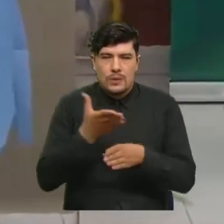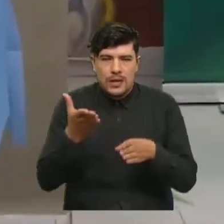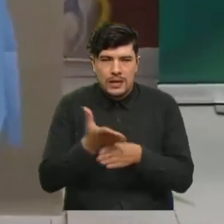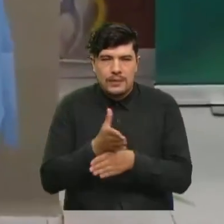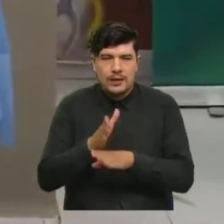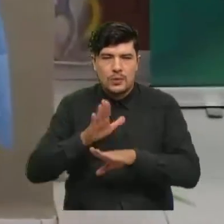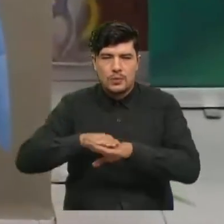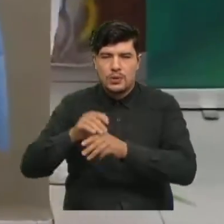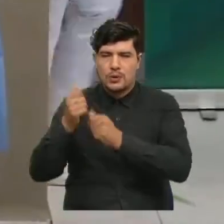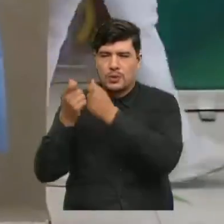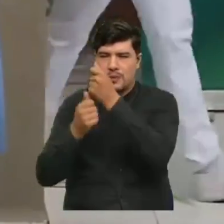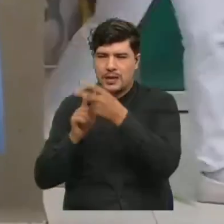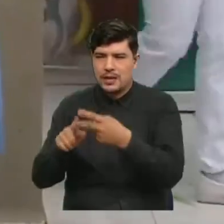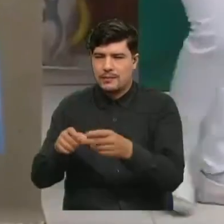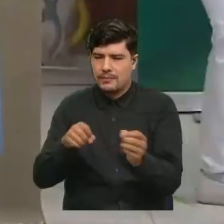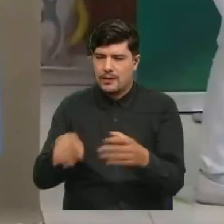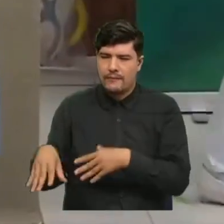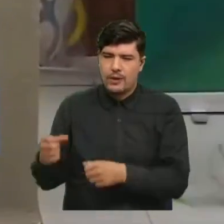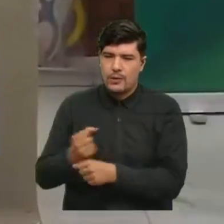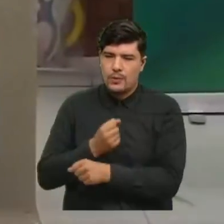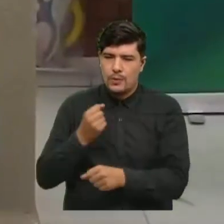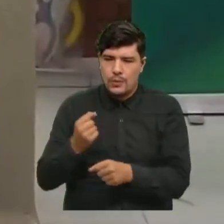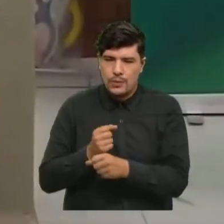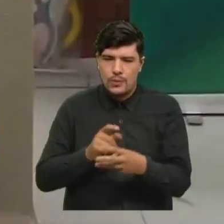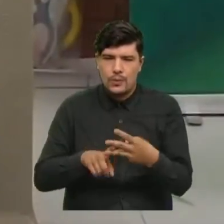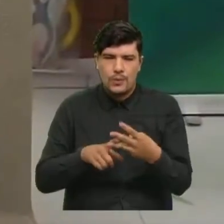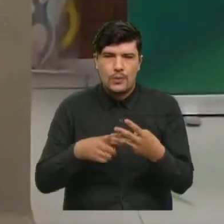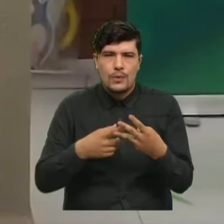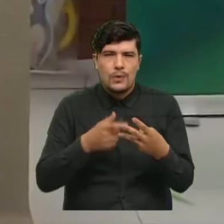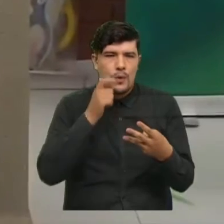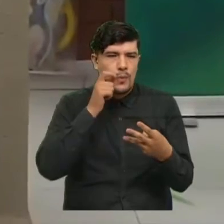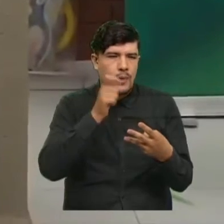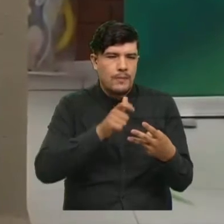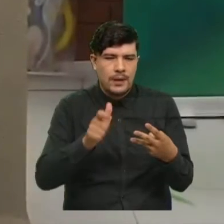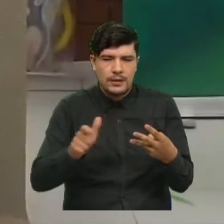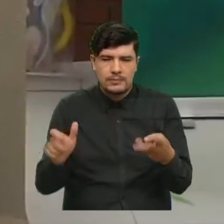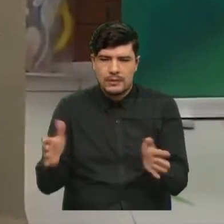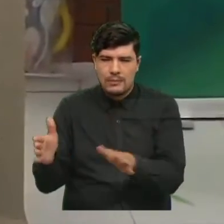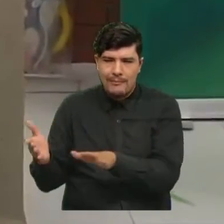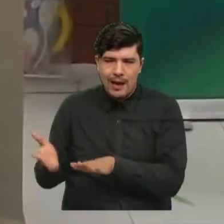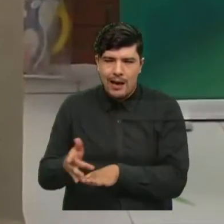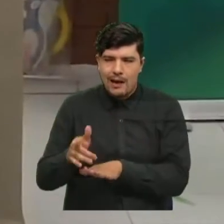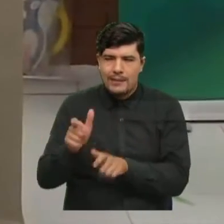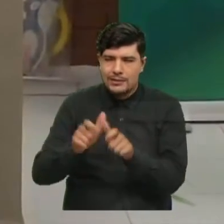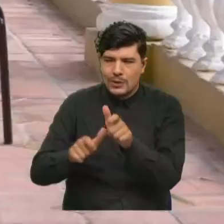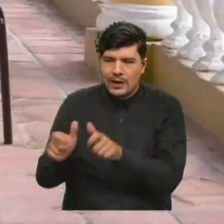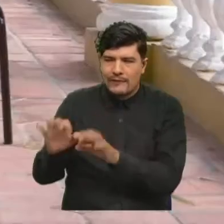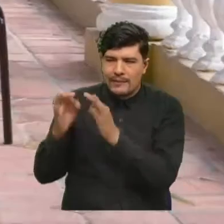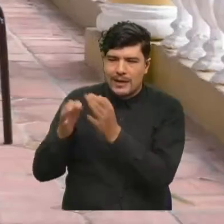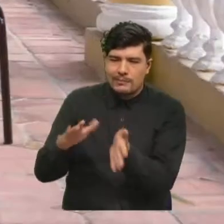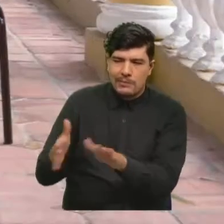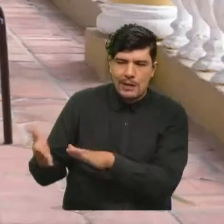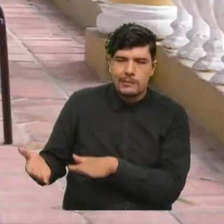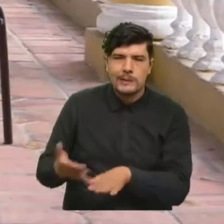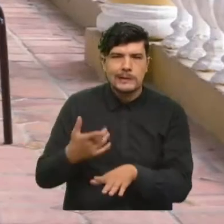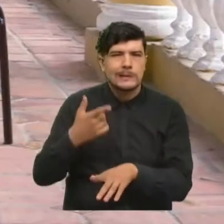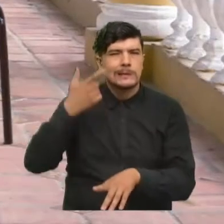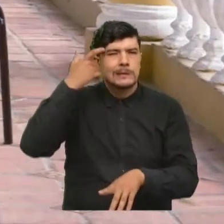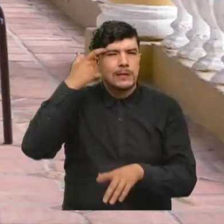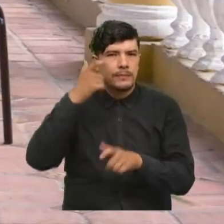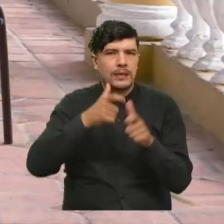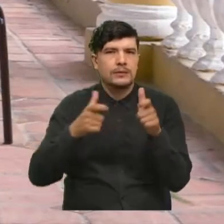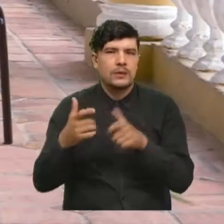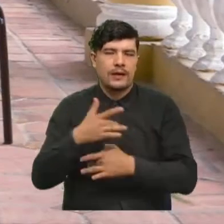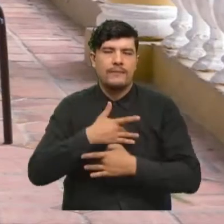producto de la economía la pérdida de empleo e incluso la pérdida de los seres queridos ahora estamos trabajando hace 8 días 15 días